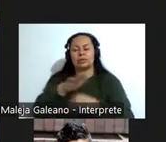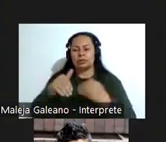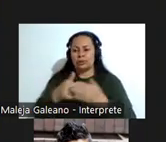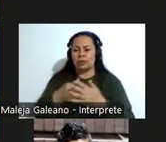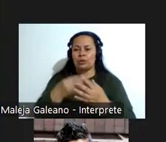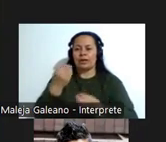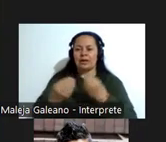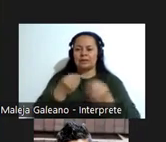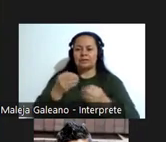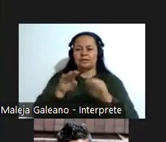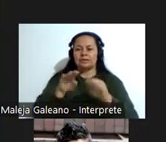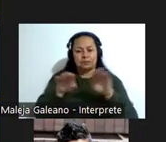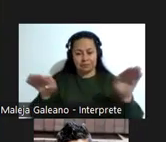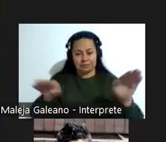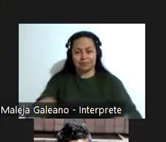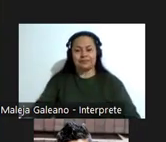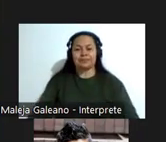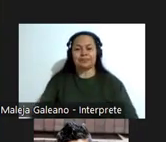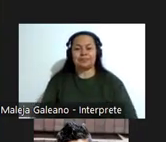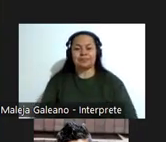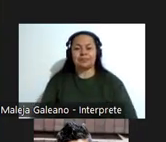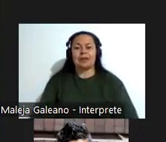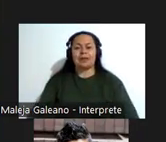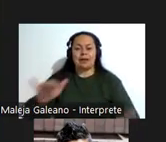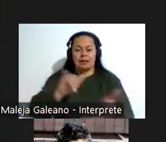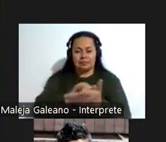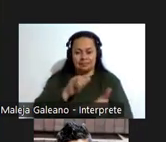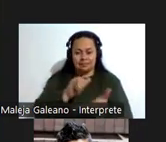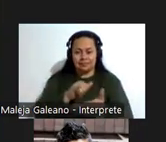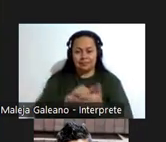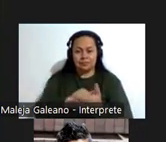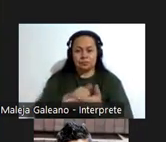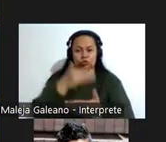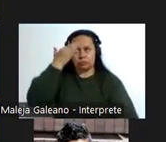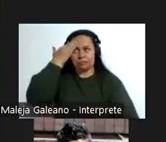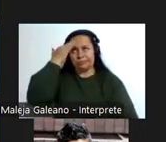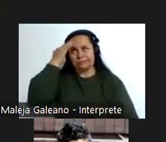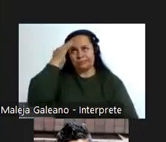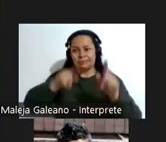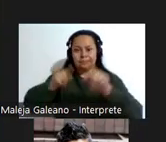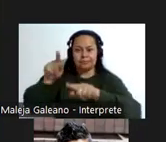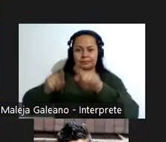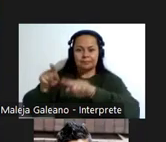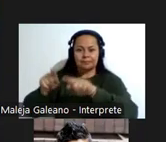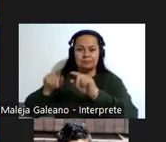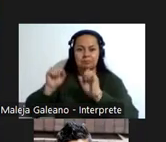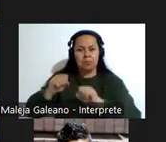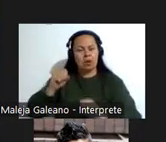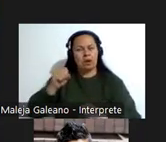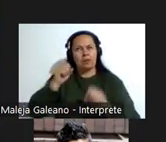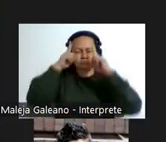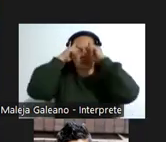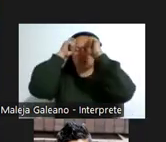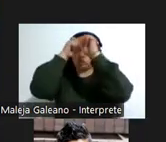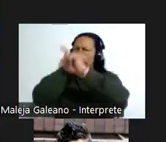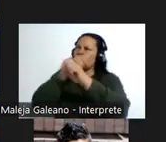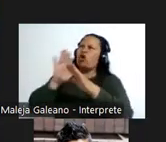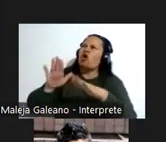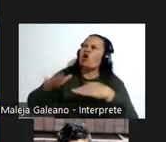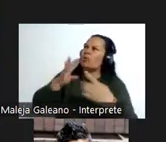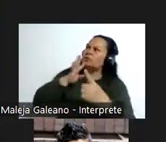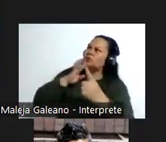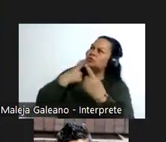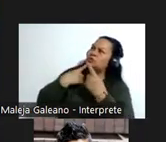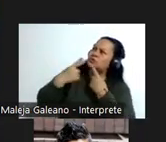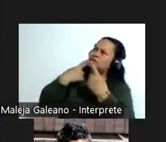que es neutral. Ahora, yo sé que muchas personas aquí pueden estarse preguntando entonces cómo hablar de un lugar